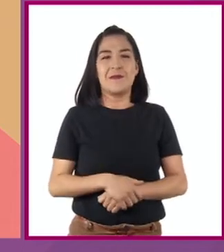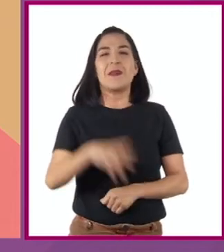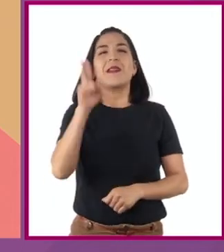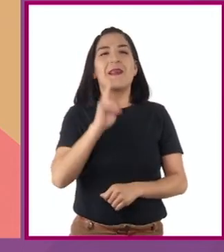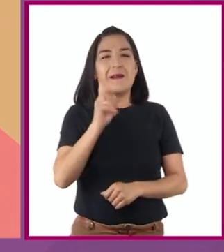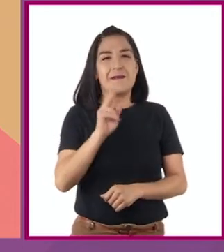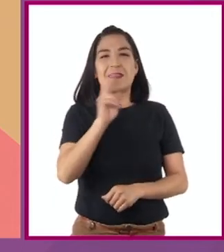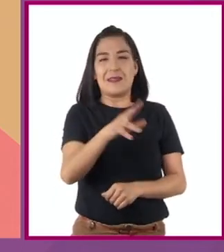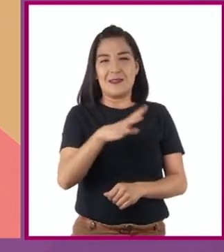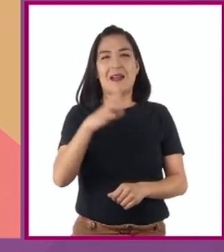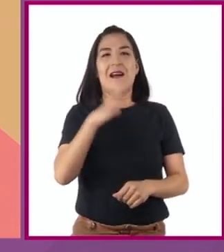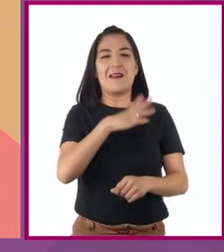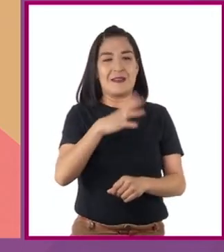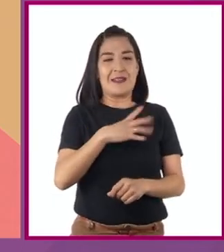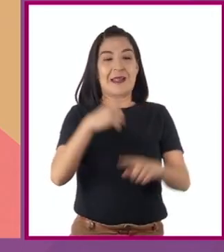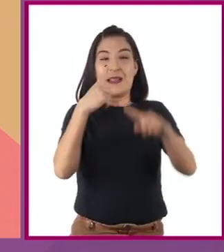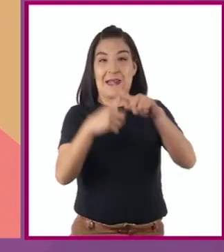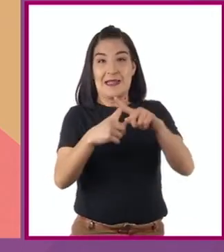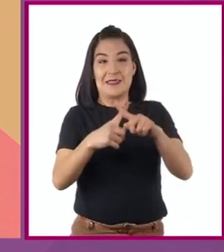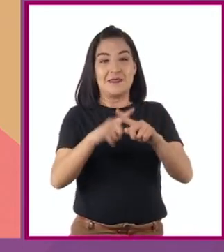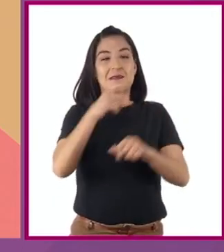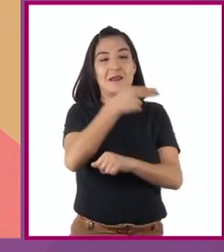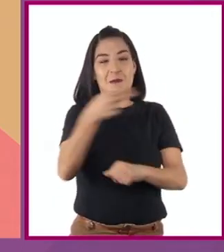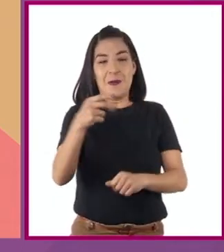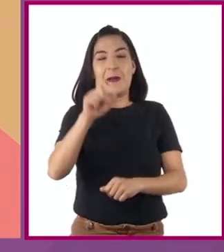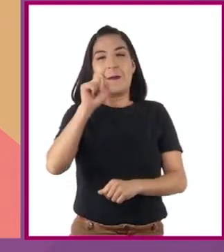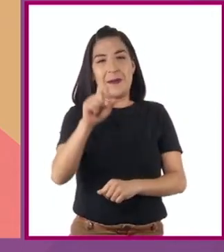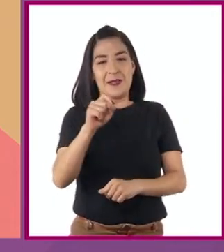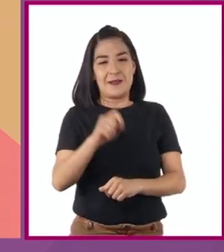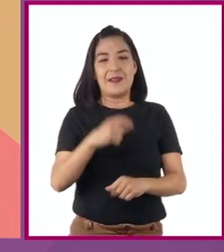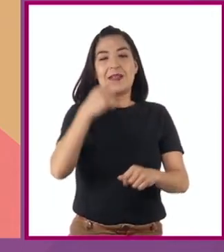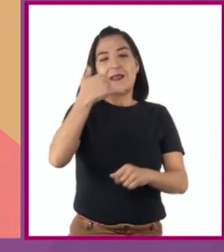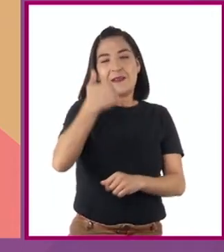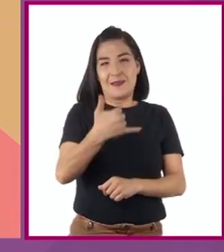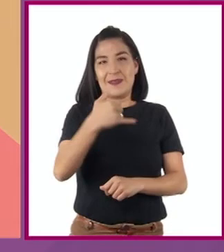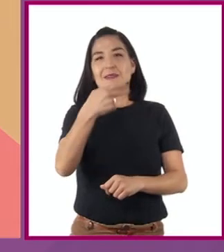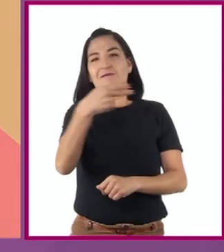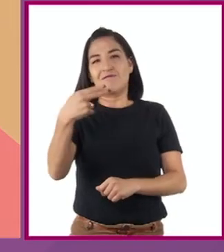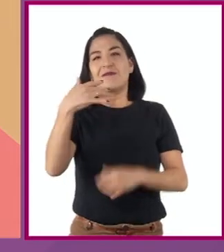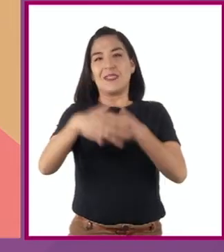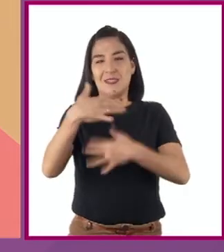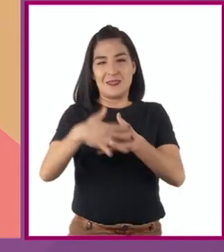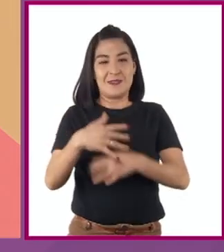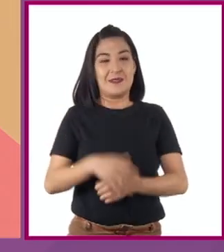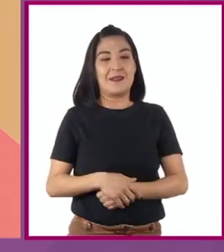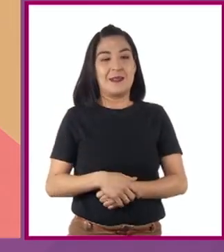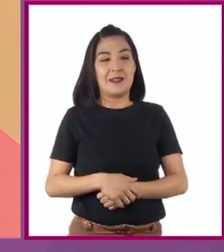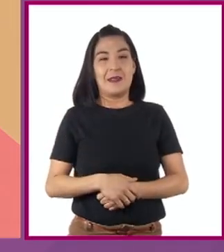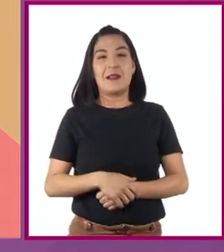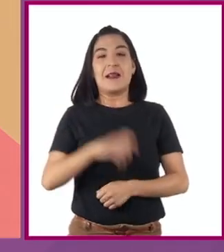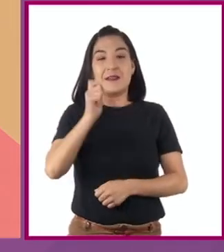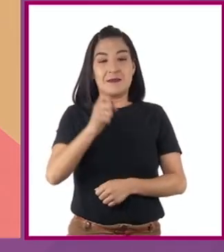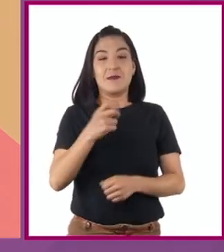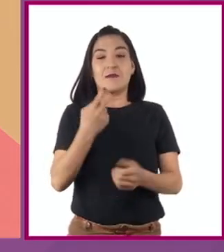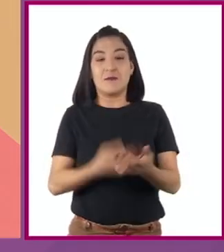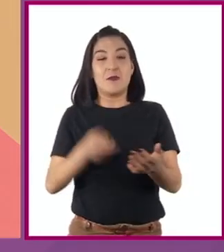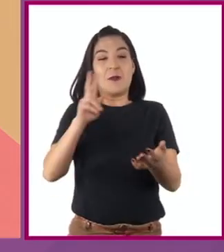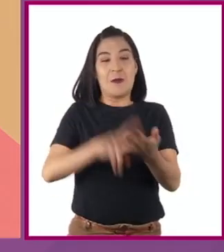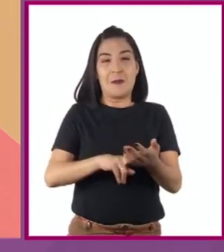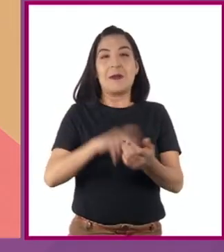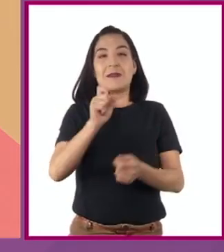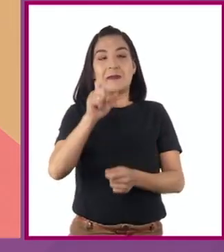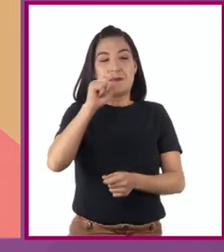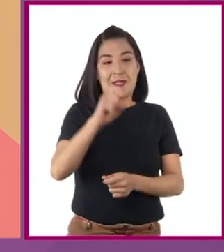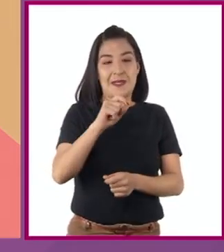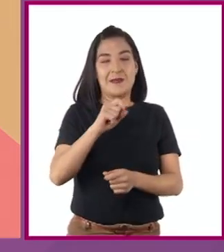Intentemos con X igual a 20 y con Y igual a 15. El doble de 20 más 15 sí